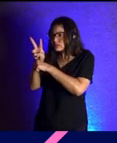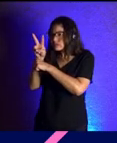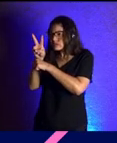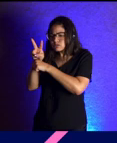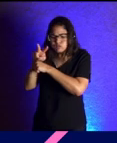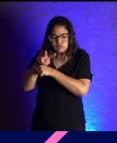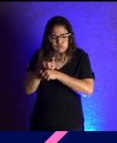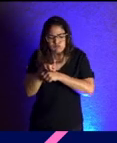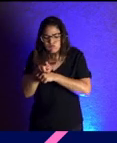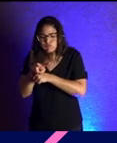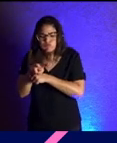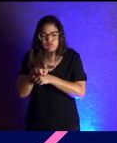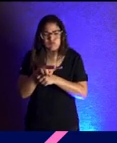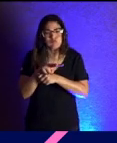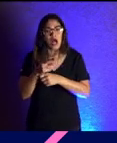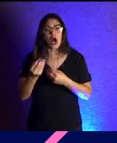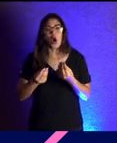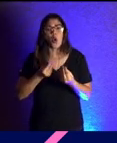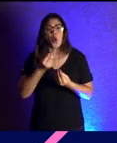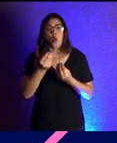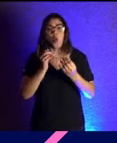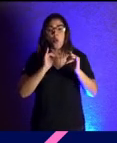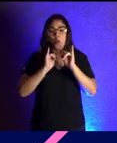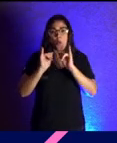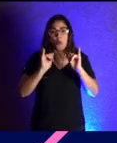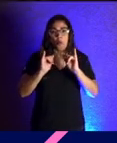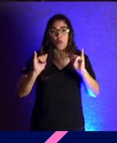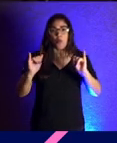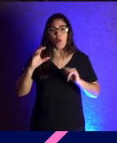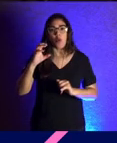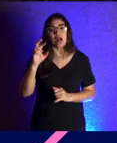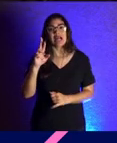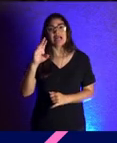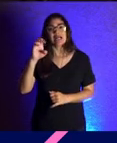de la organización intercambio,